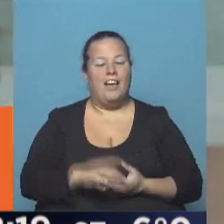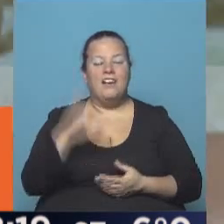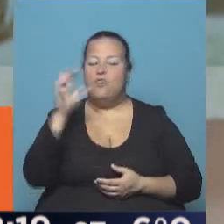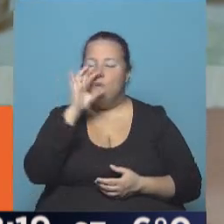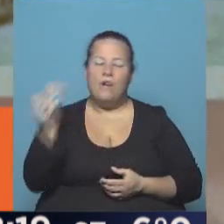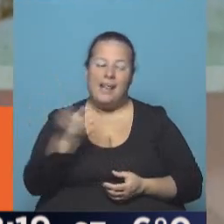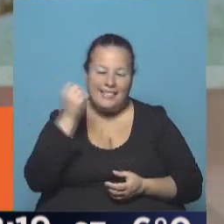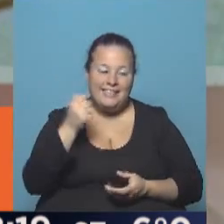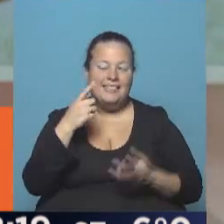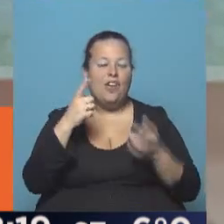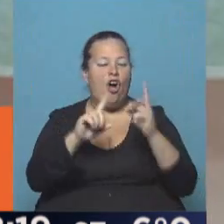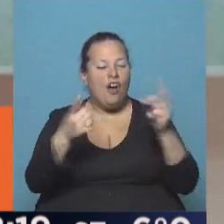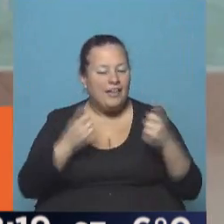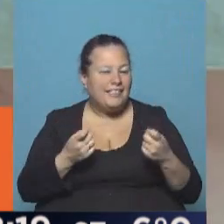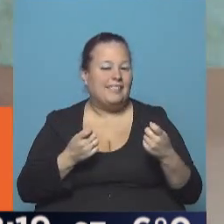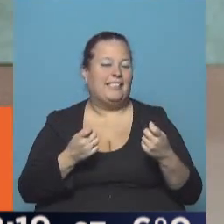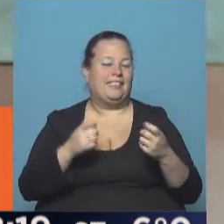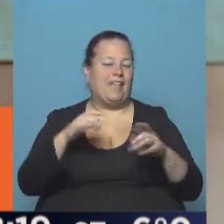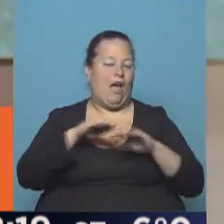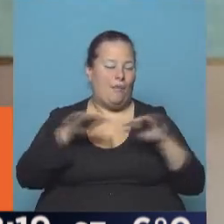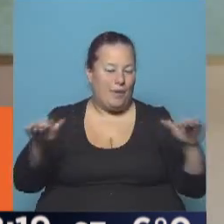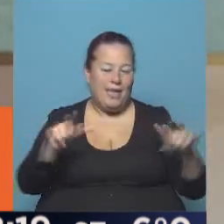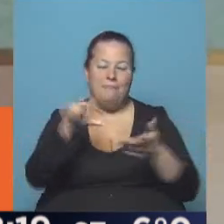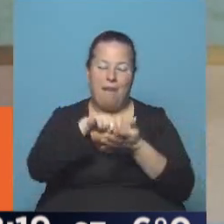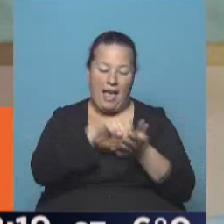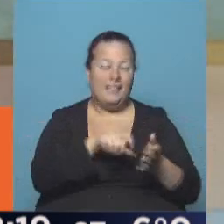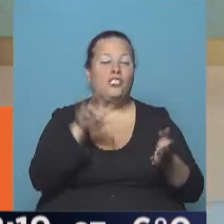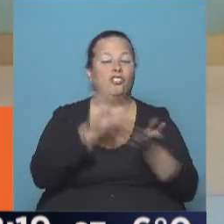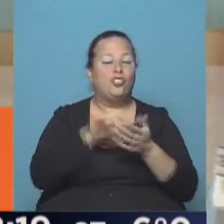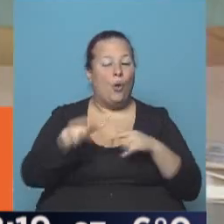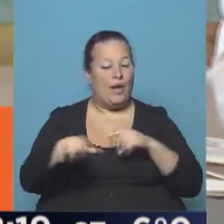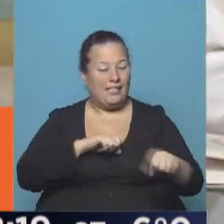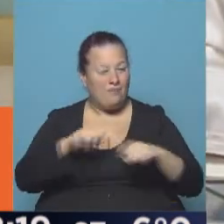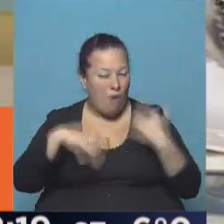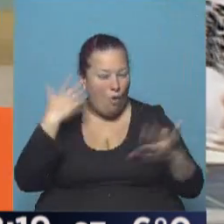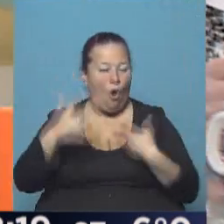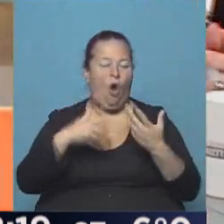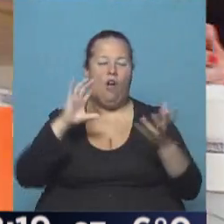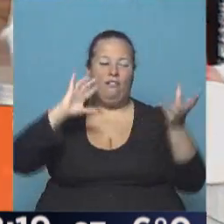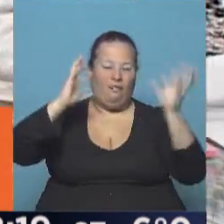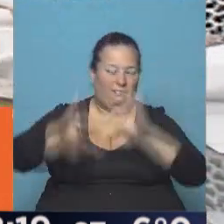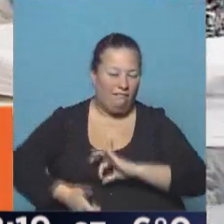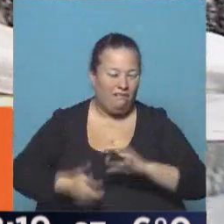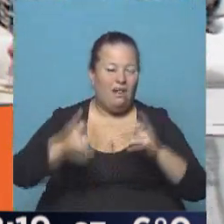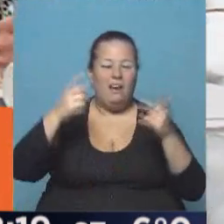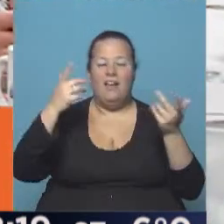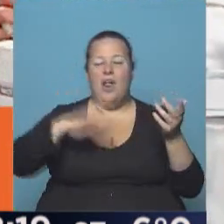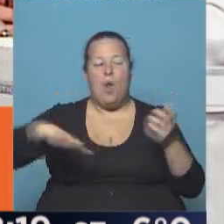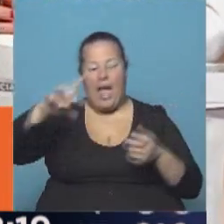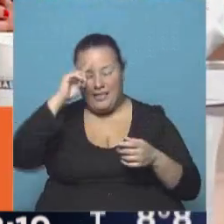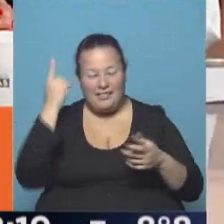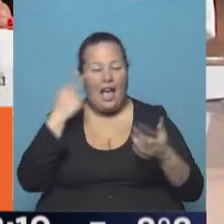ganas o la necesidad real de estabilizar esos países. Y frente a esa desestabilización, frente a la destrucción de los estados como se